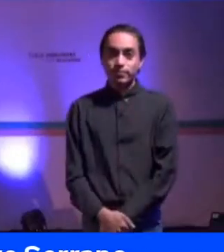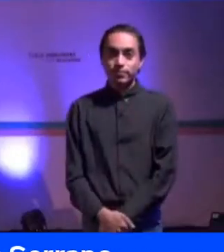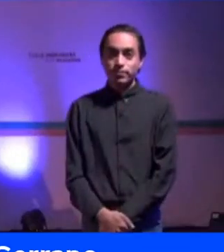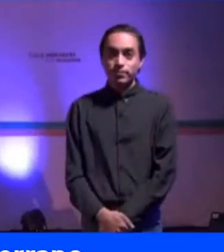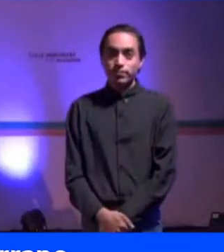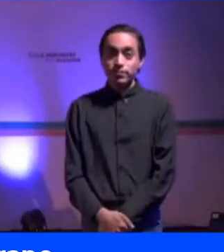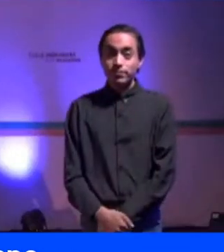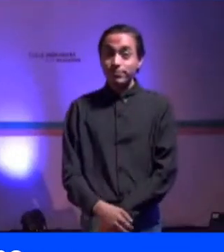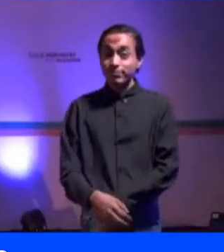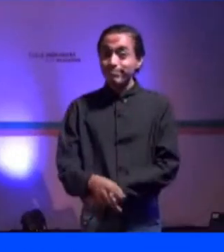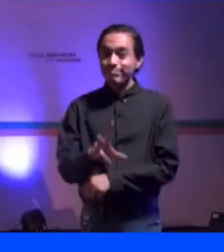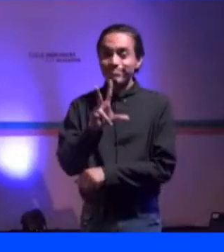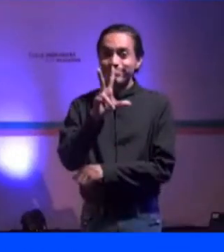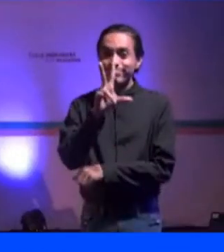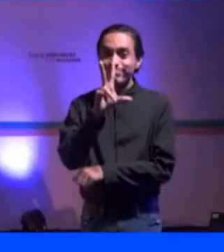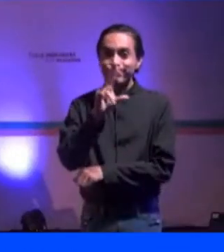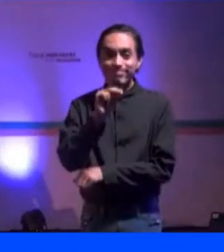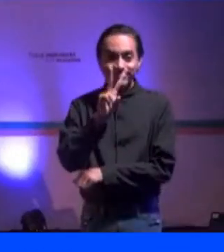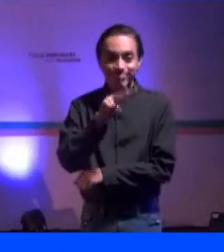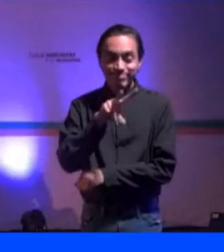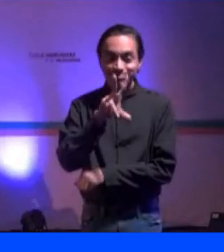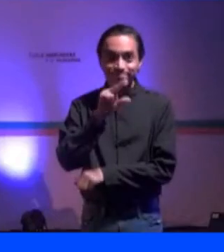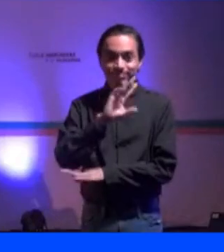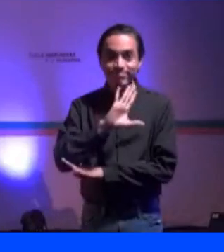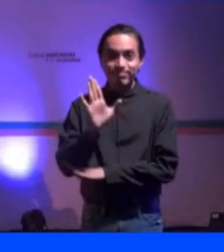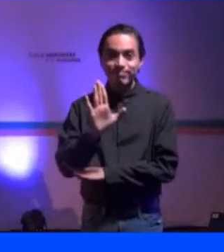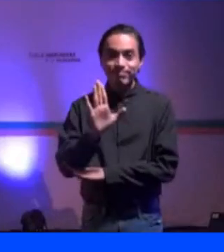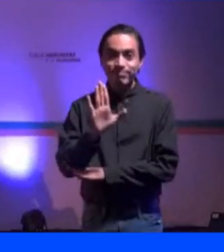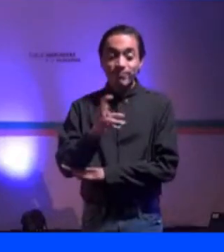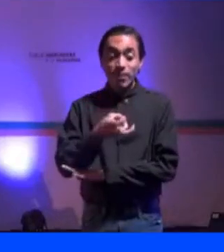Esto no es cierto. Y en esa,